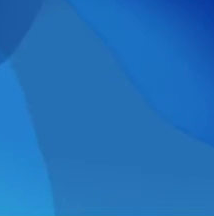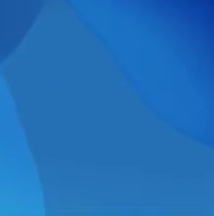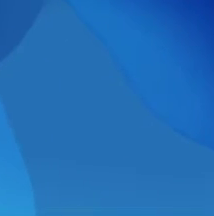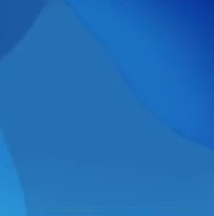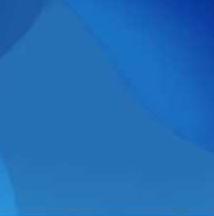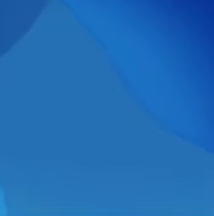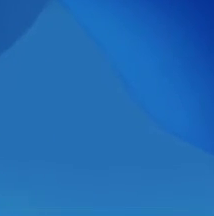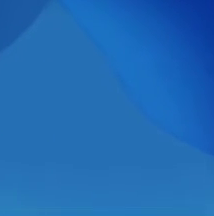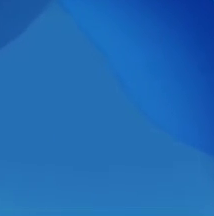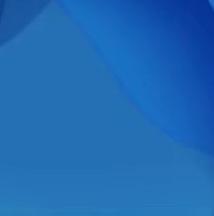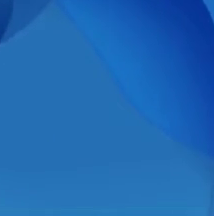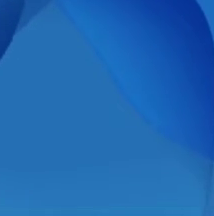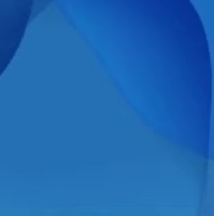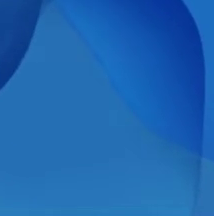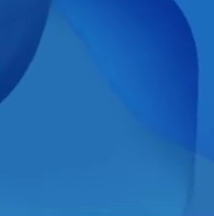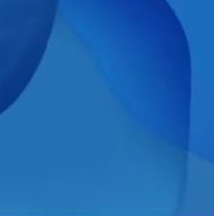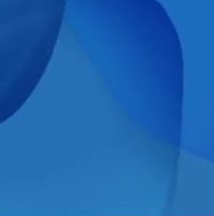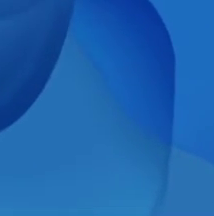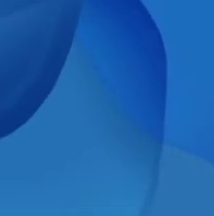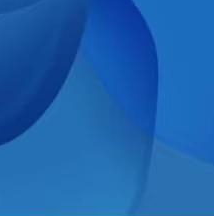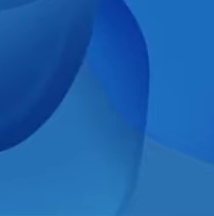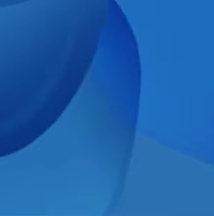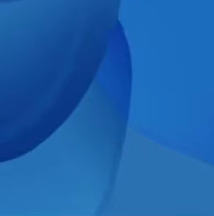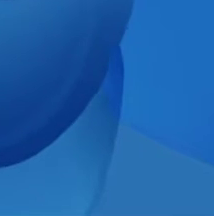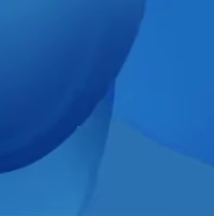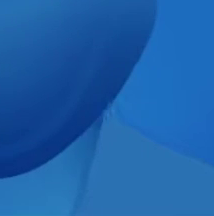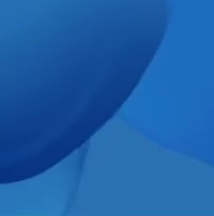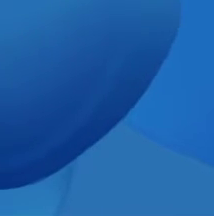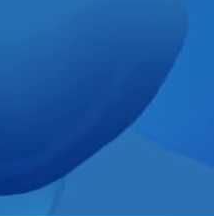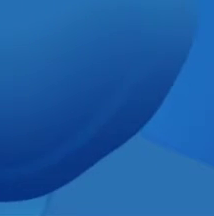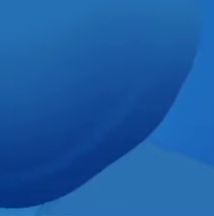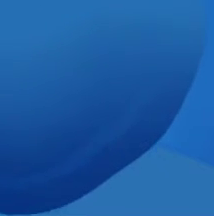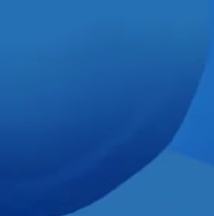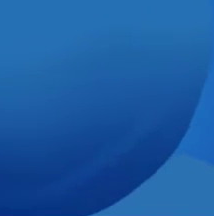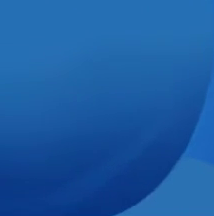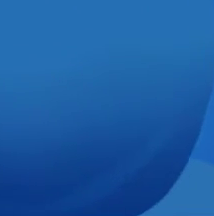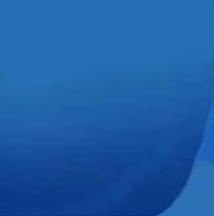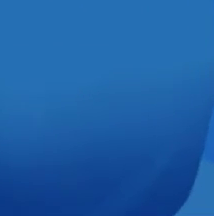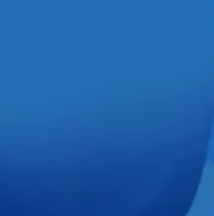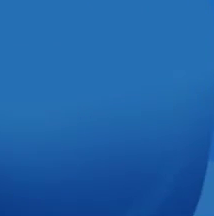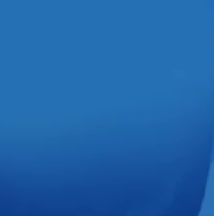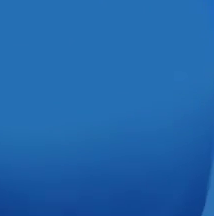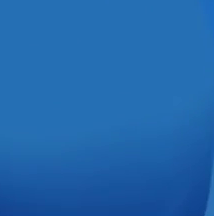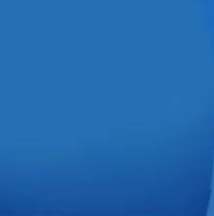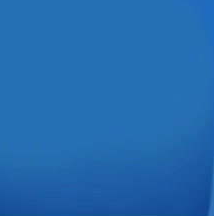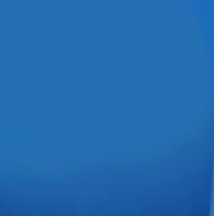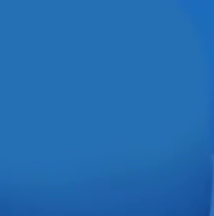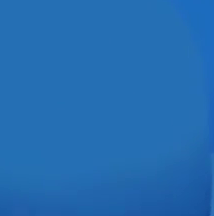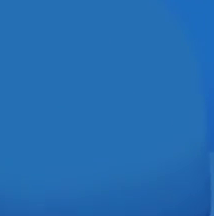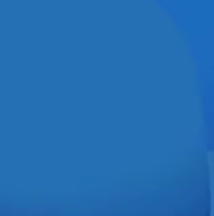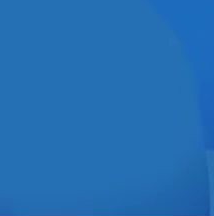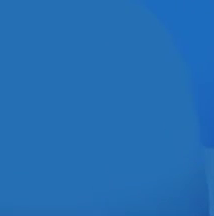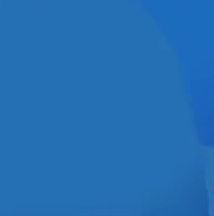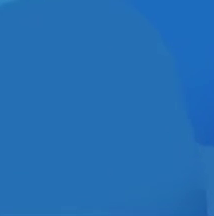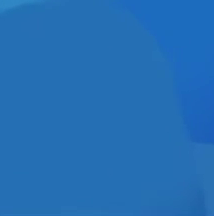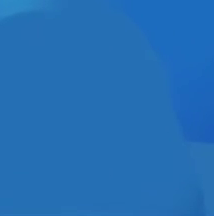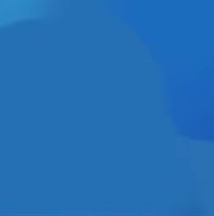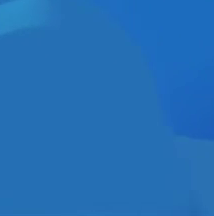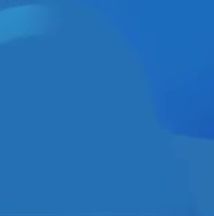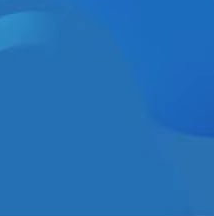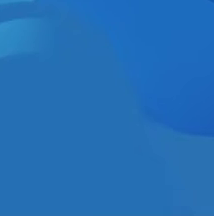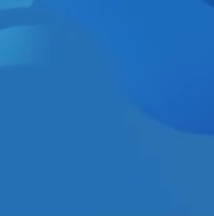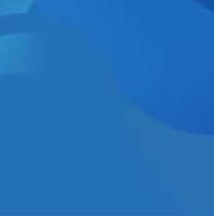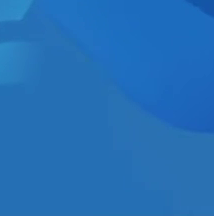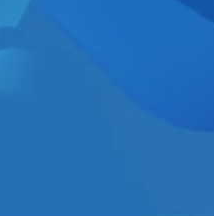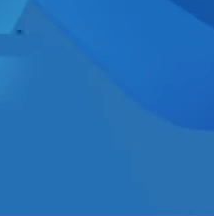una pregunta. Las oraciones se llaman interrogativas porque interrogan. El ejemplo, ¿y de qué sirve un libro